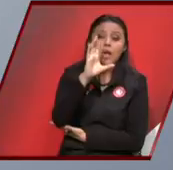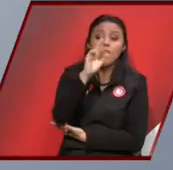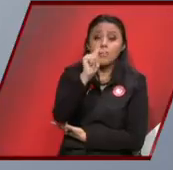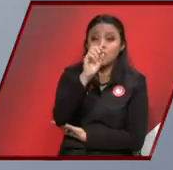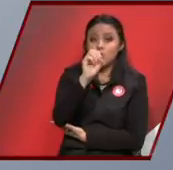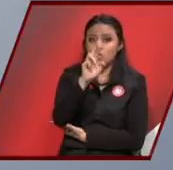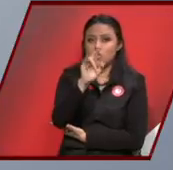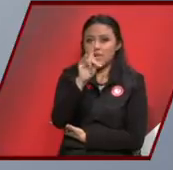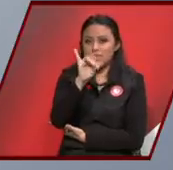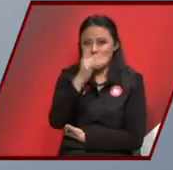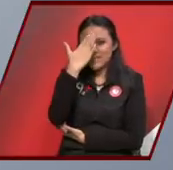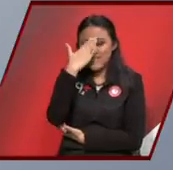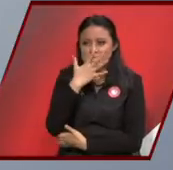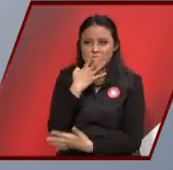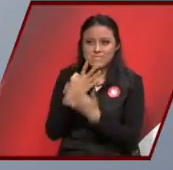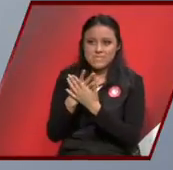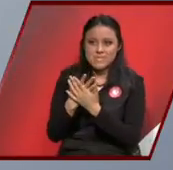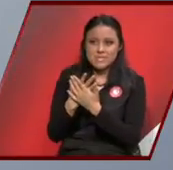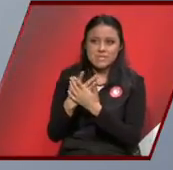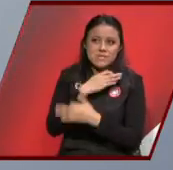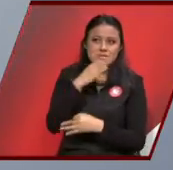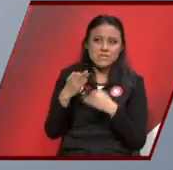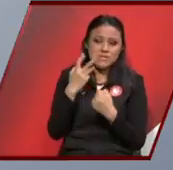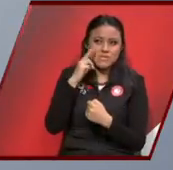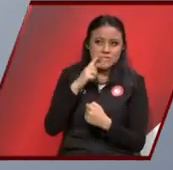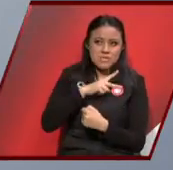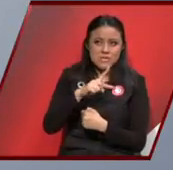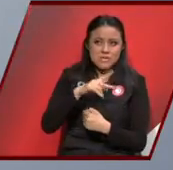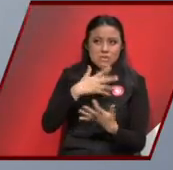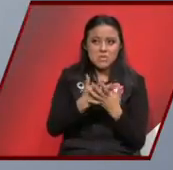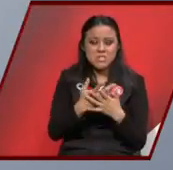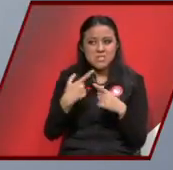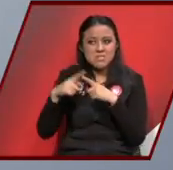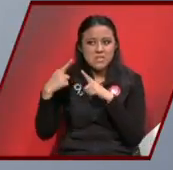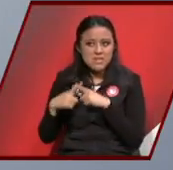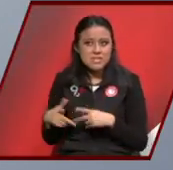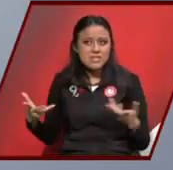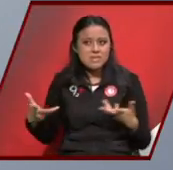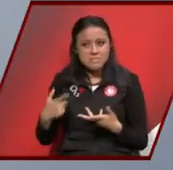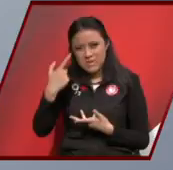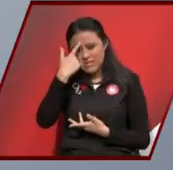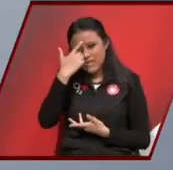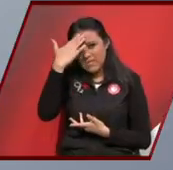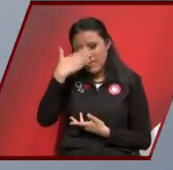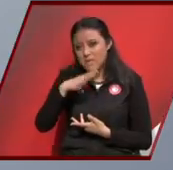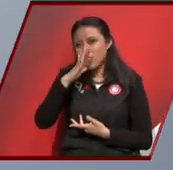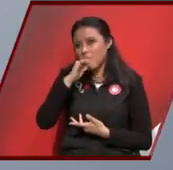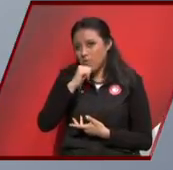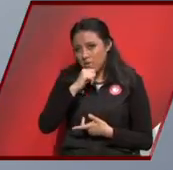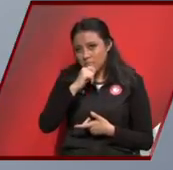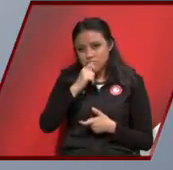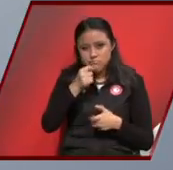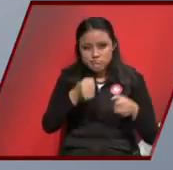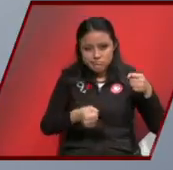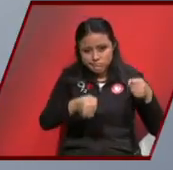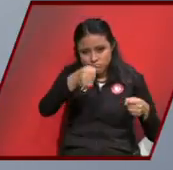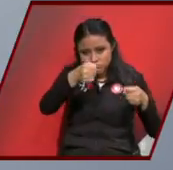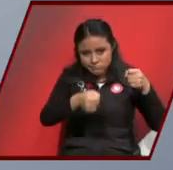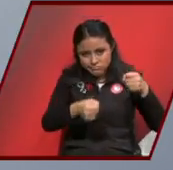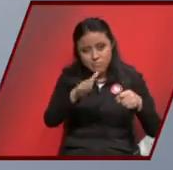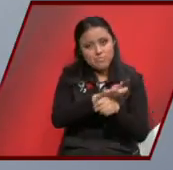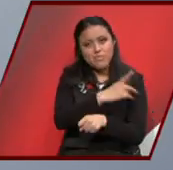servicios. Tú ya sabes, ahora llegan por ti, te sacan de Aguilita, te llevan, te acuestan, como sea, pero tú sabes que no puedes manejar porque